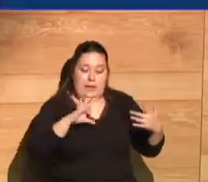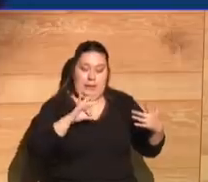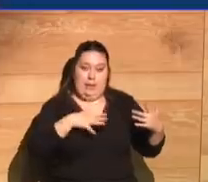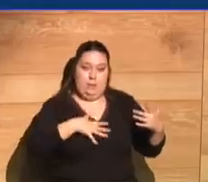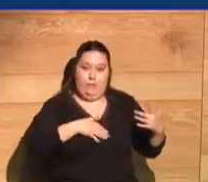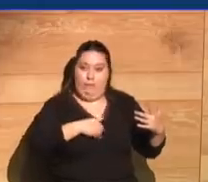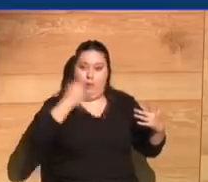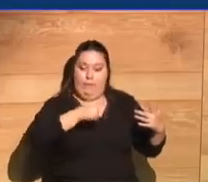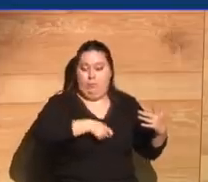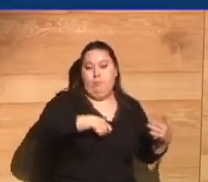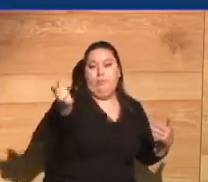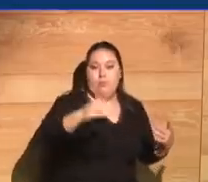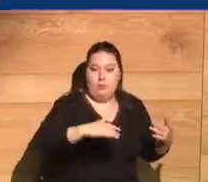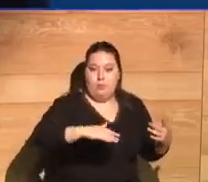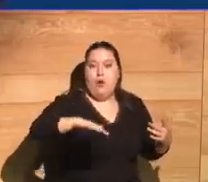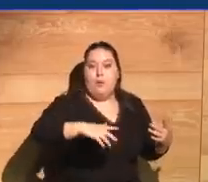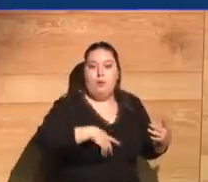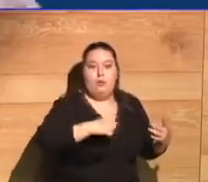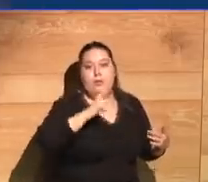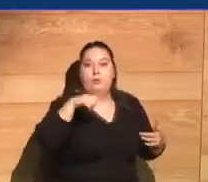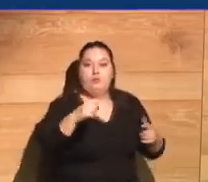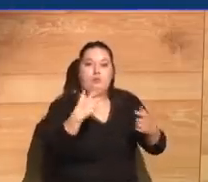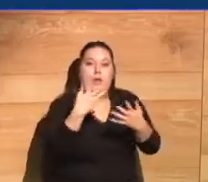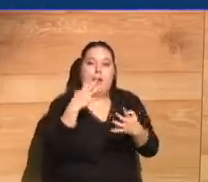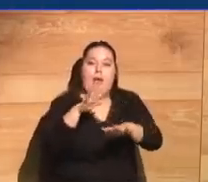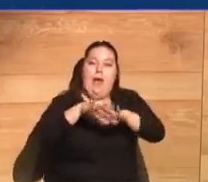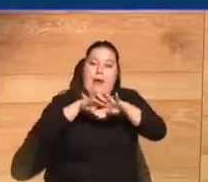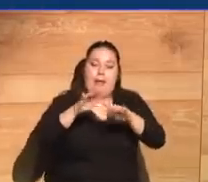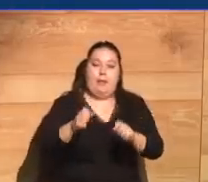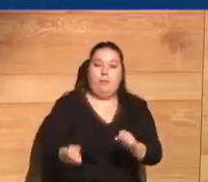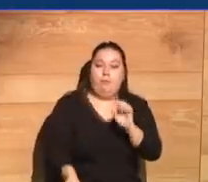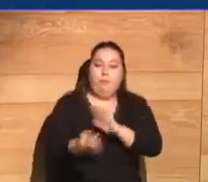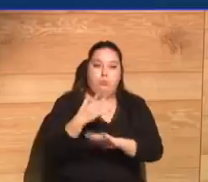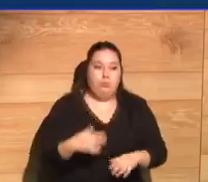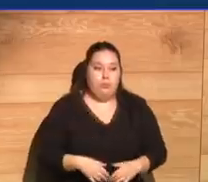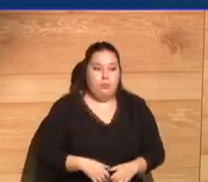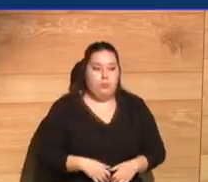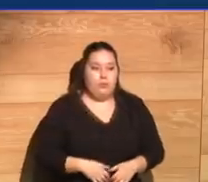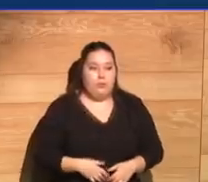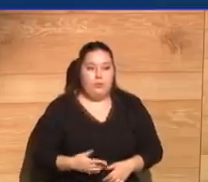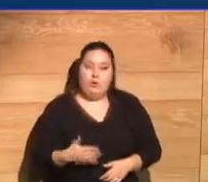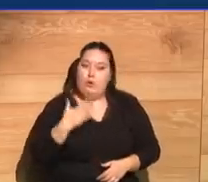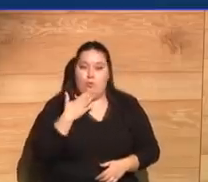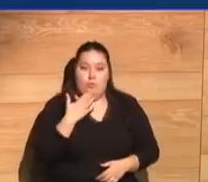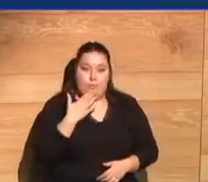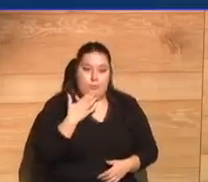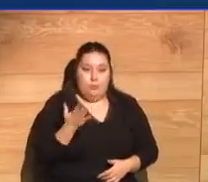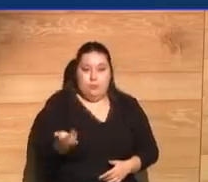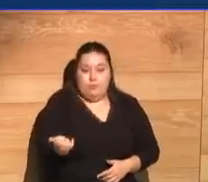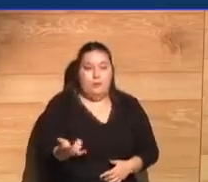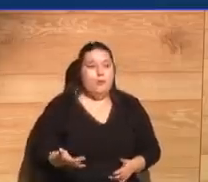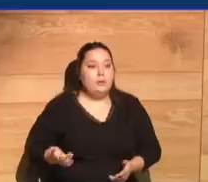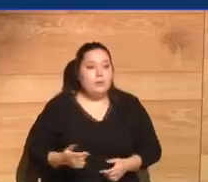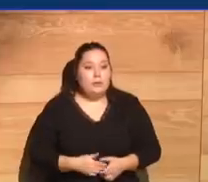pecho y se la tira a los malos y lo convierte en una red. Ostras, una le da red, un beso a Lois Lane, celofán. Claro, claro. Le da un beso a